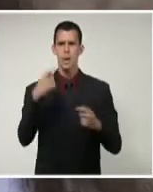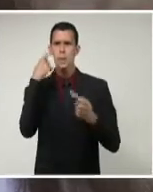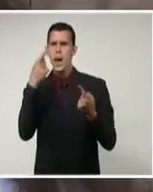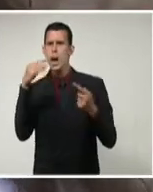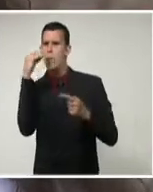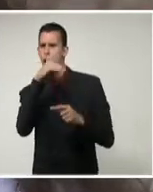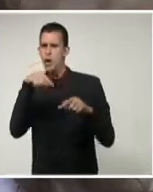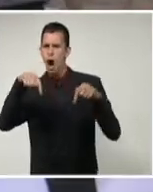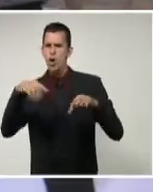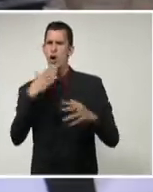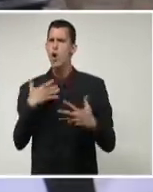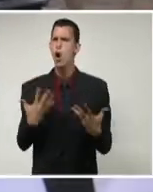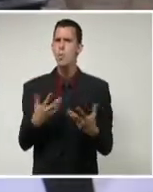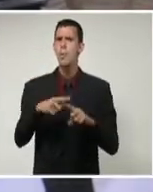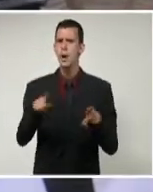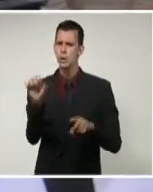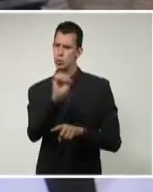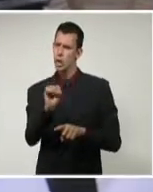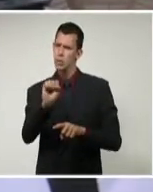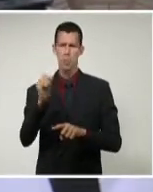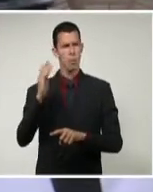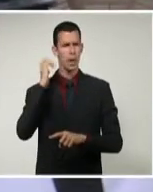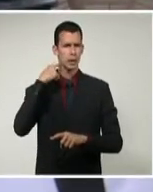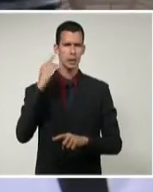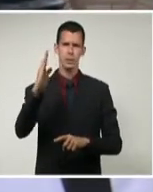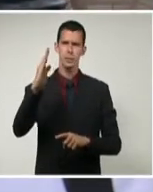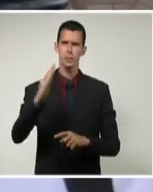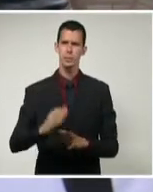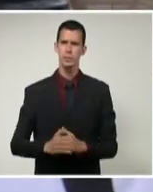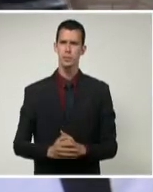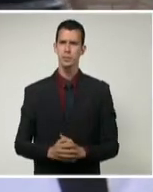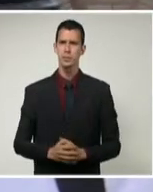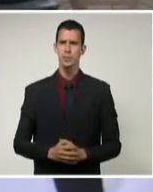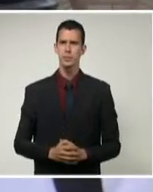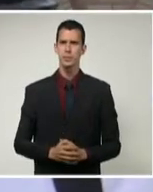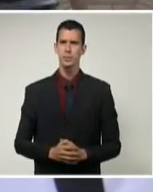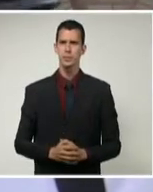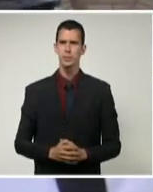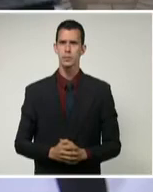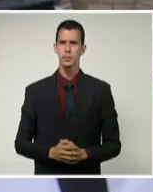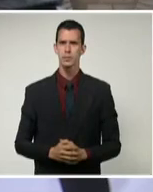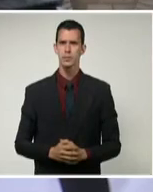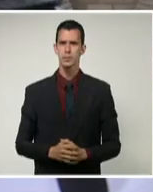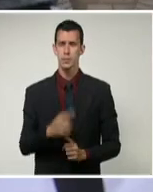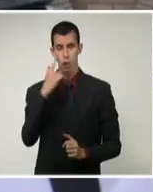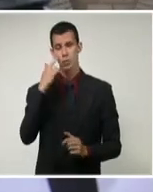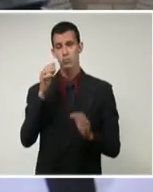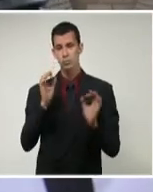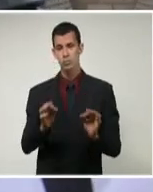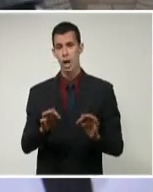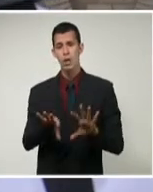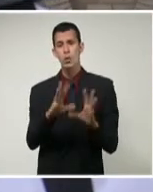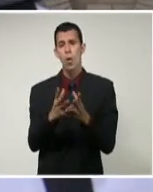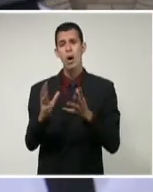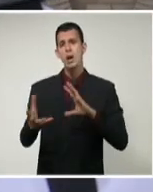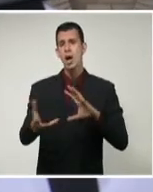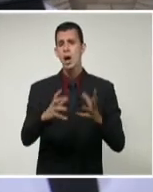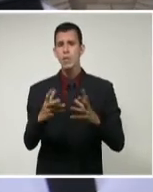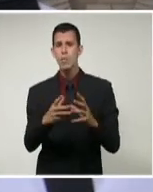irrevocable para siempre. Ya en la palabra de nuestro presidente Díaz-Canel y ya primer secretario de nuestro Partido Comunista de